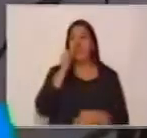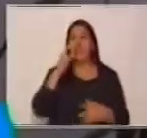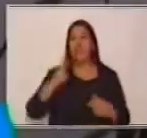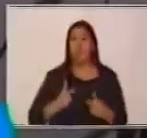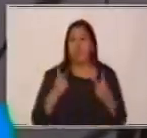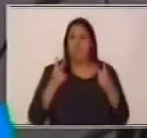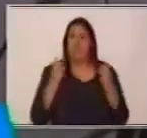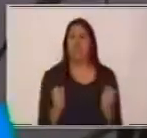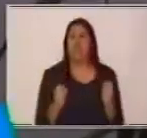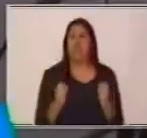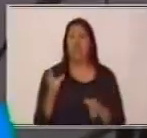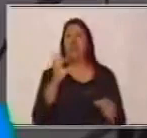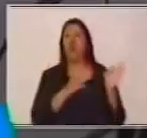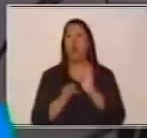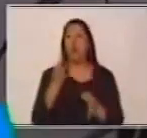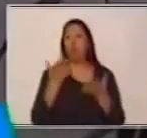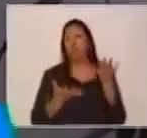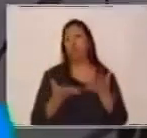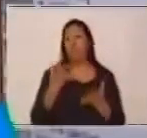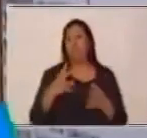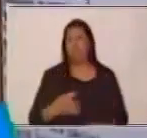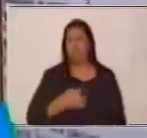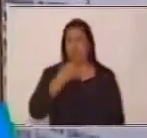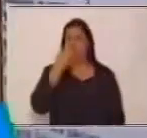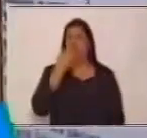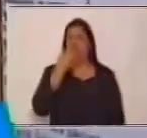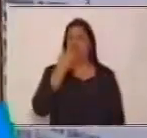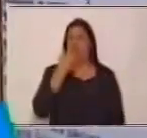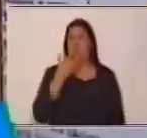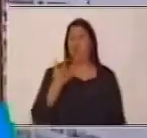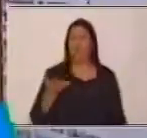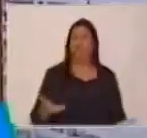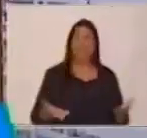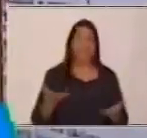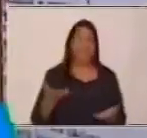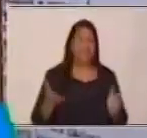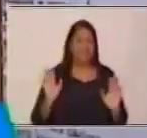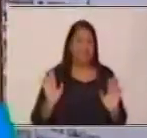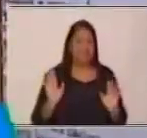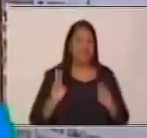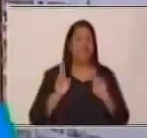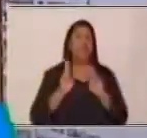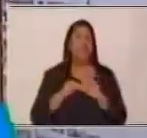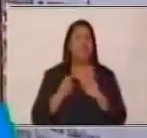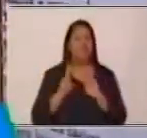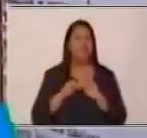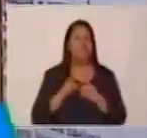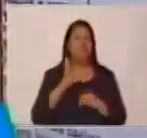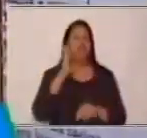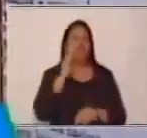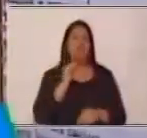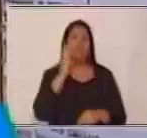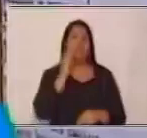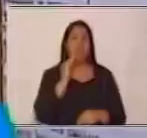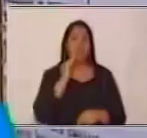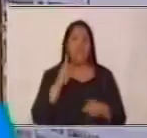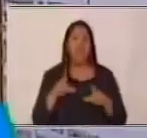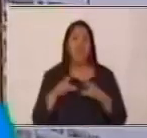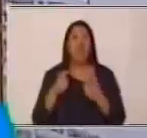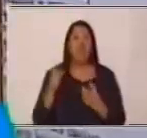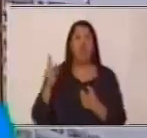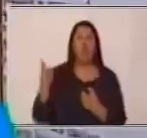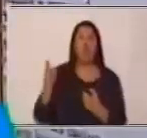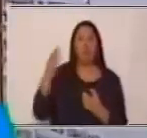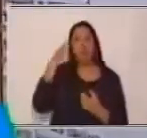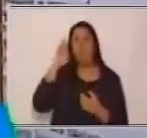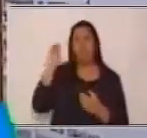enojada. Va a depender de la experiencia y de la forma de cómo le da el sentido del